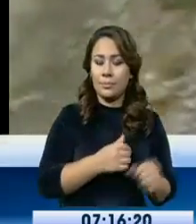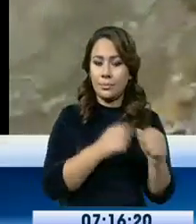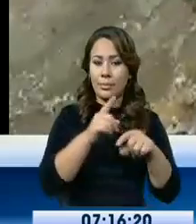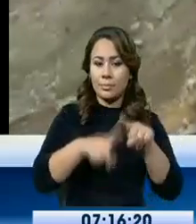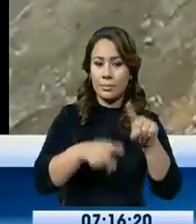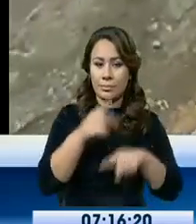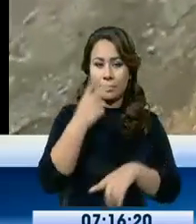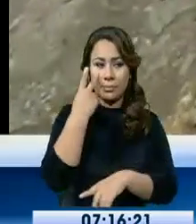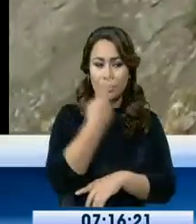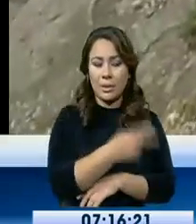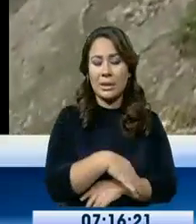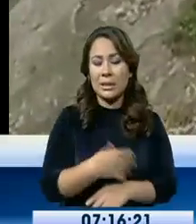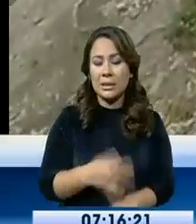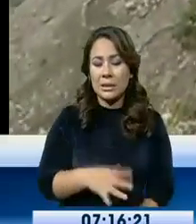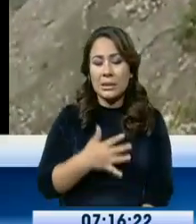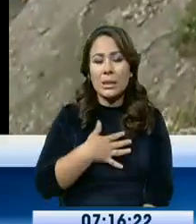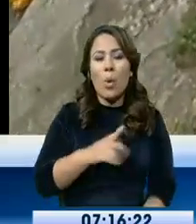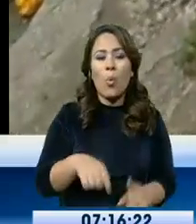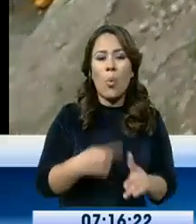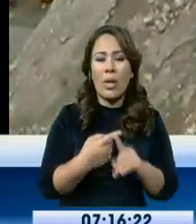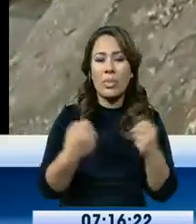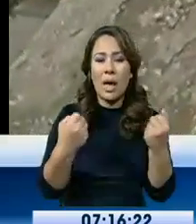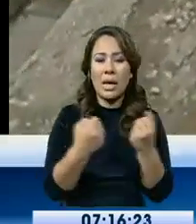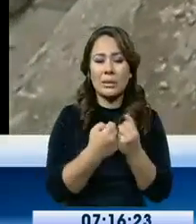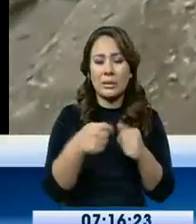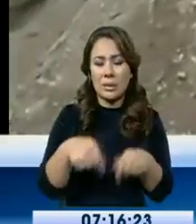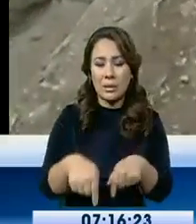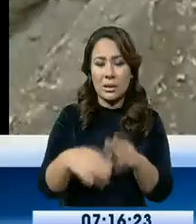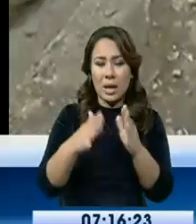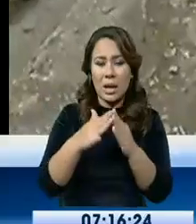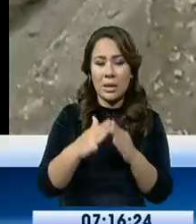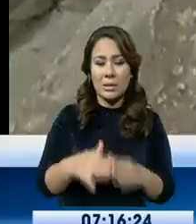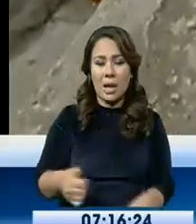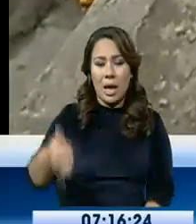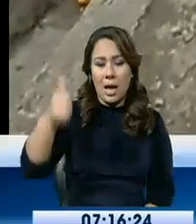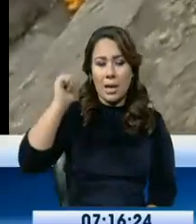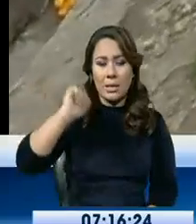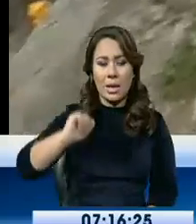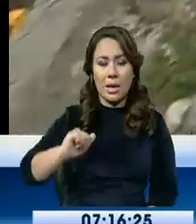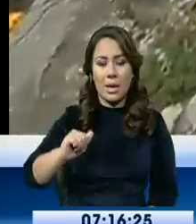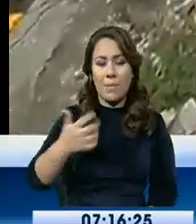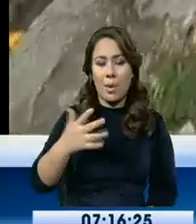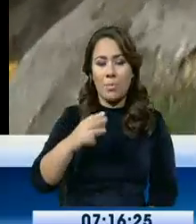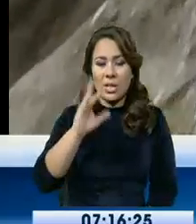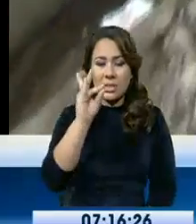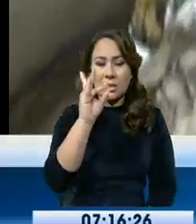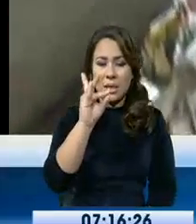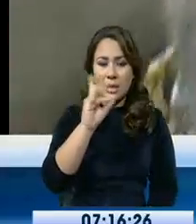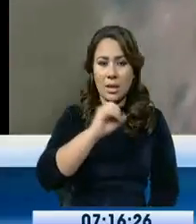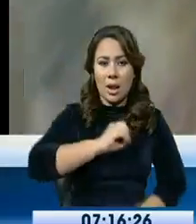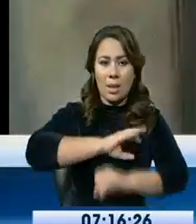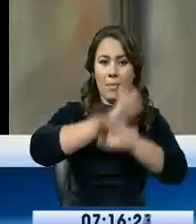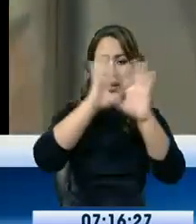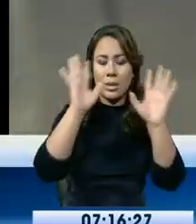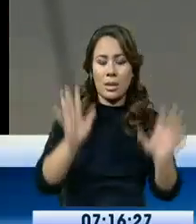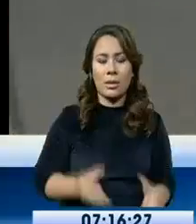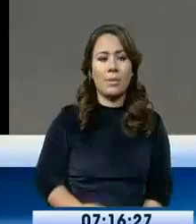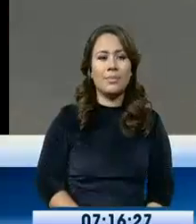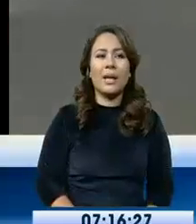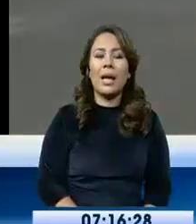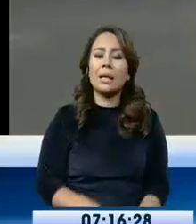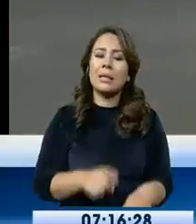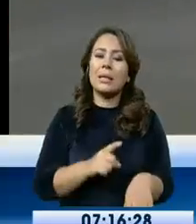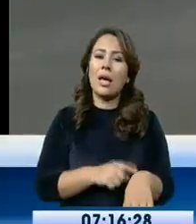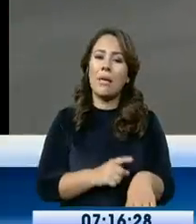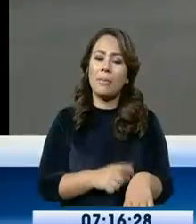Este accidente, ¿cuándo se produjo? Buen día. Ya, el día de ayer se produjo como a las 7 de la mañana. 7 de la mañana, o sea, temprano, un